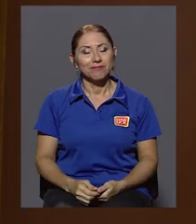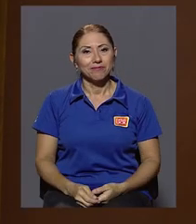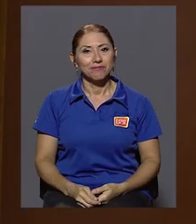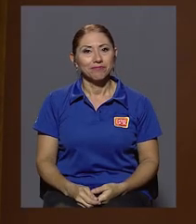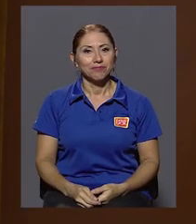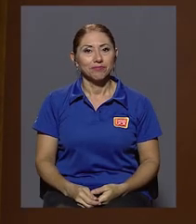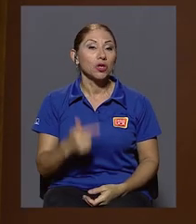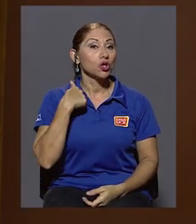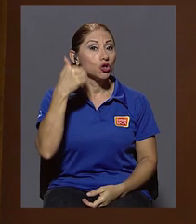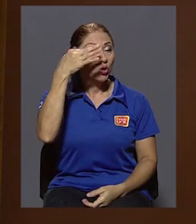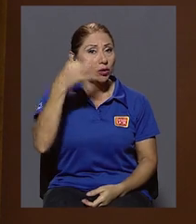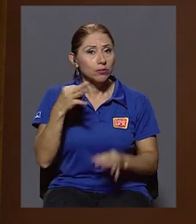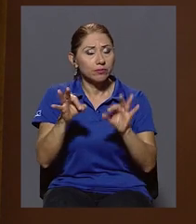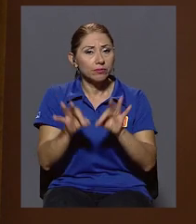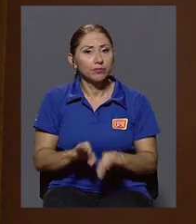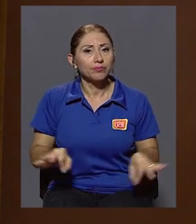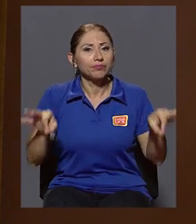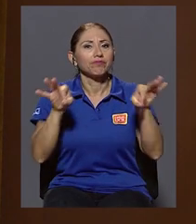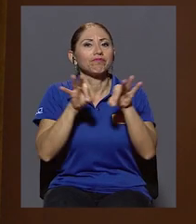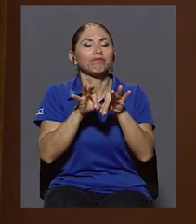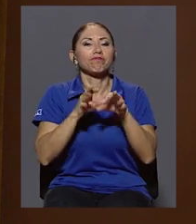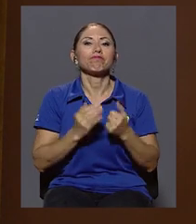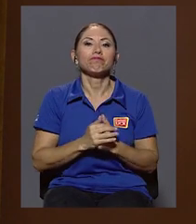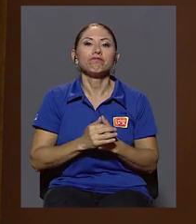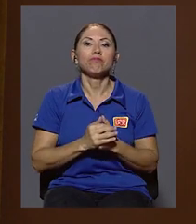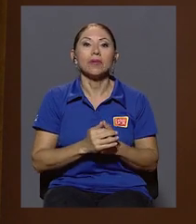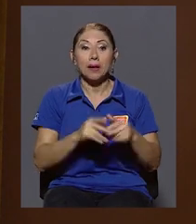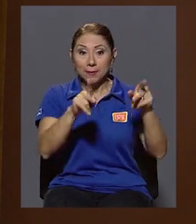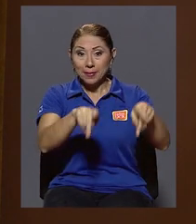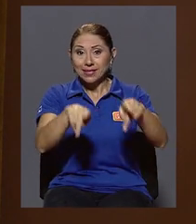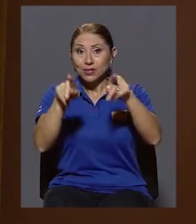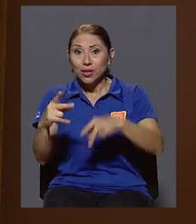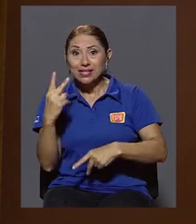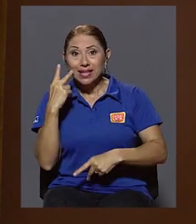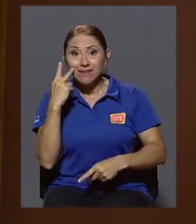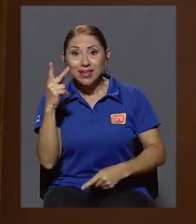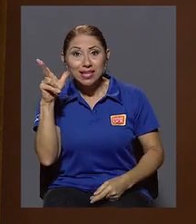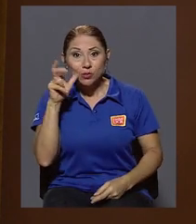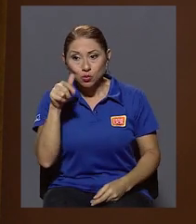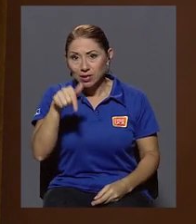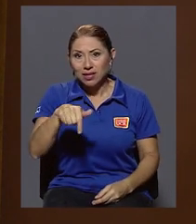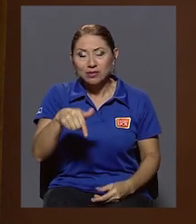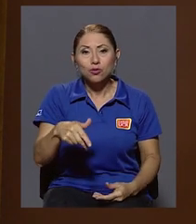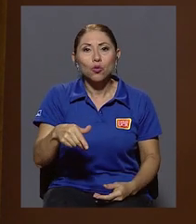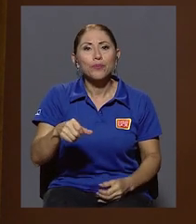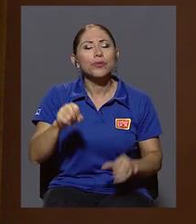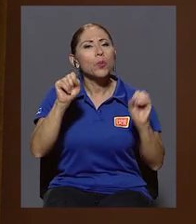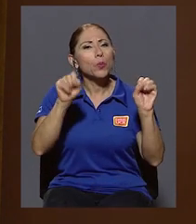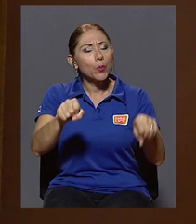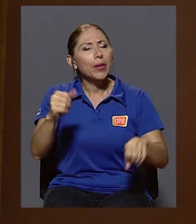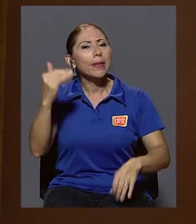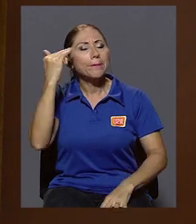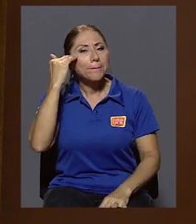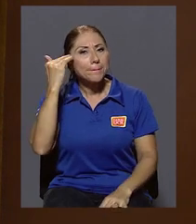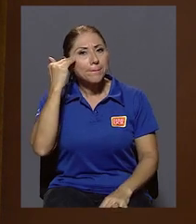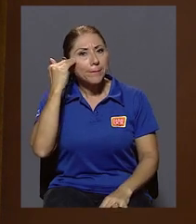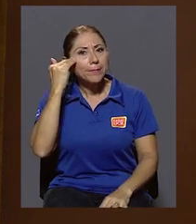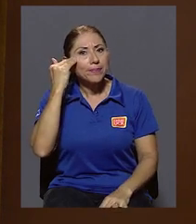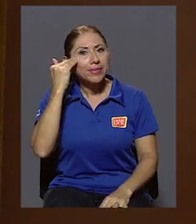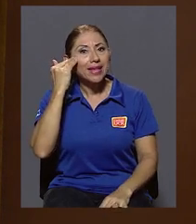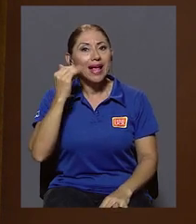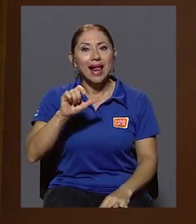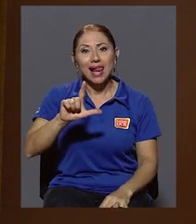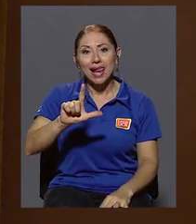ahí en Yo creo que es muy importante que las personas que nos ven y nos escuchan tomen en consideración